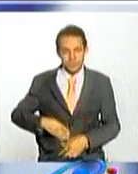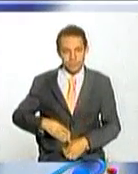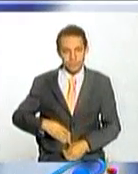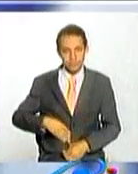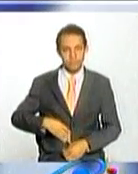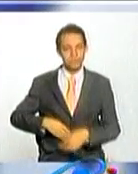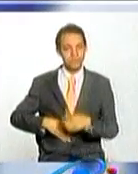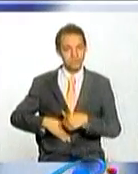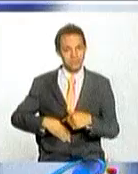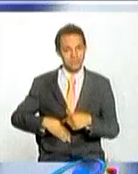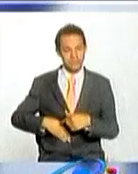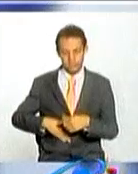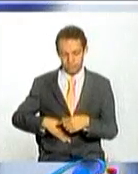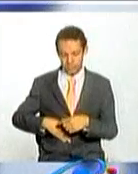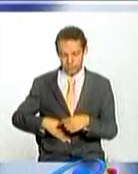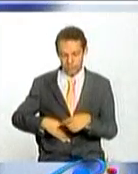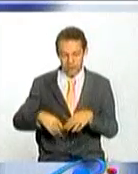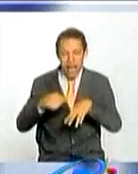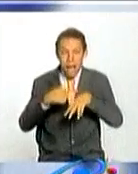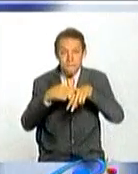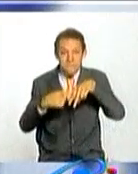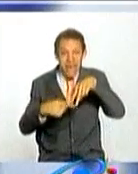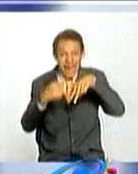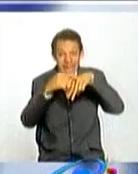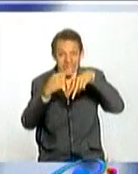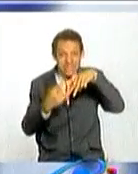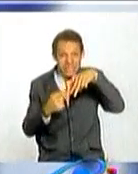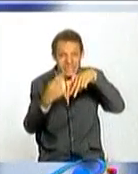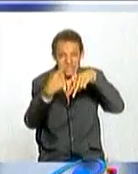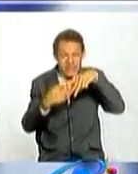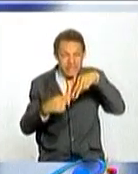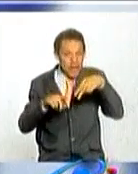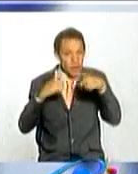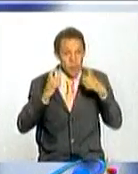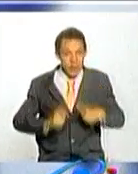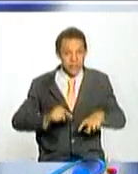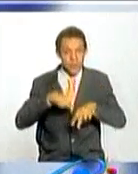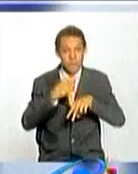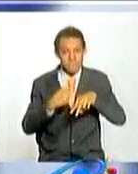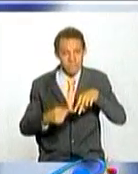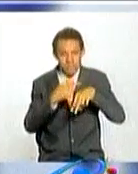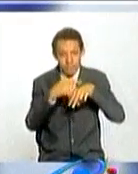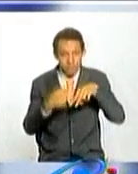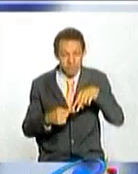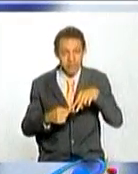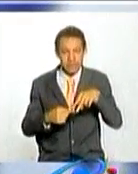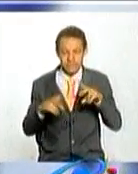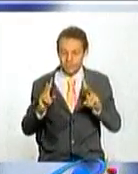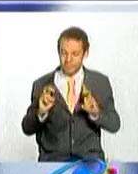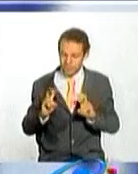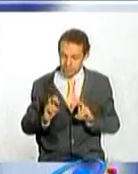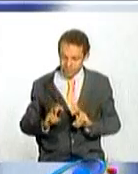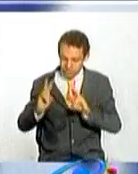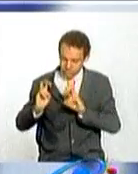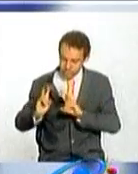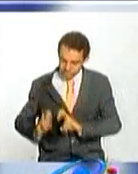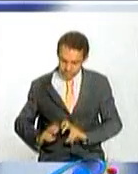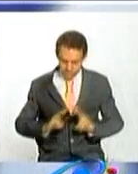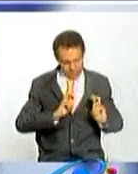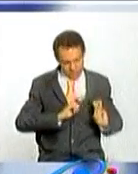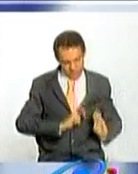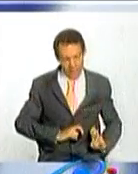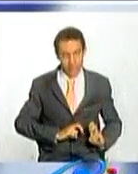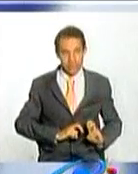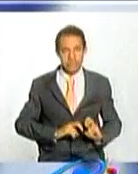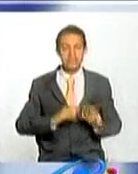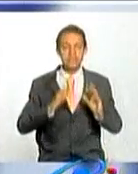las venas suprahepáticas. Las vemos muy bien acá. Eso, toma el aire. Suprahepática derecha, media